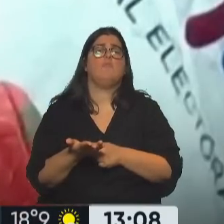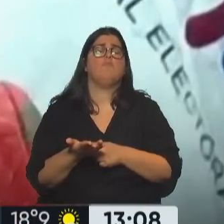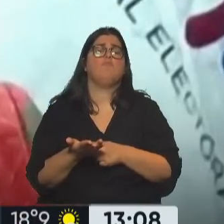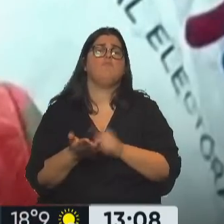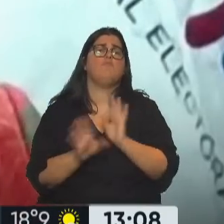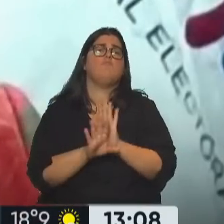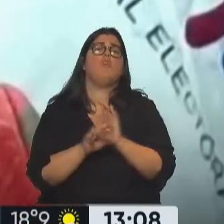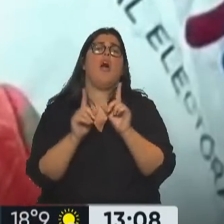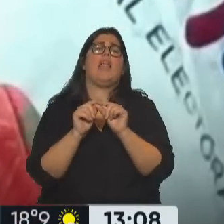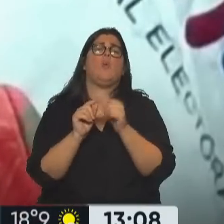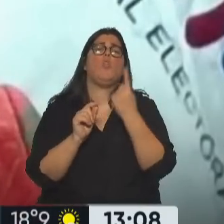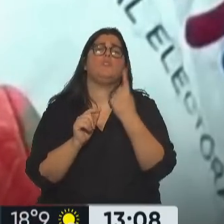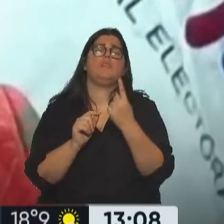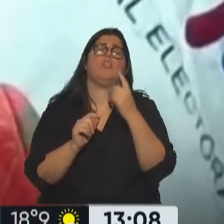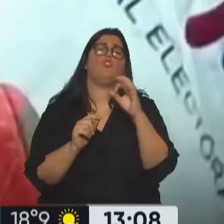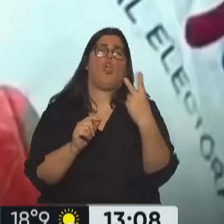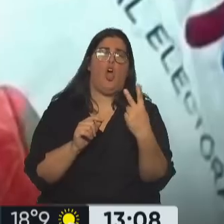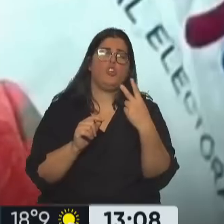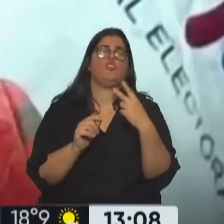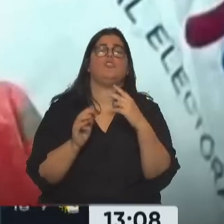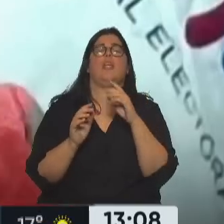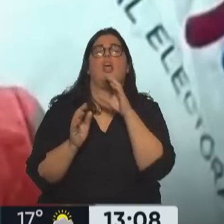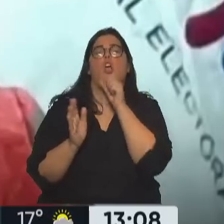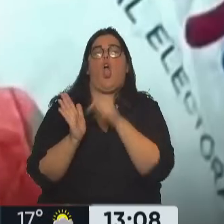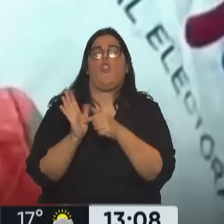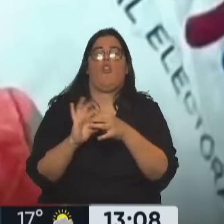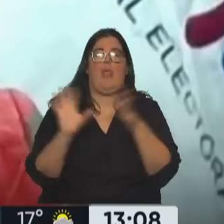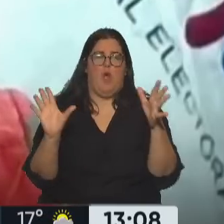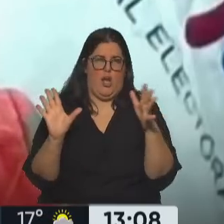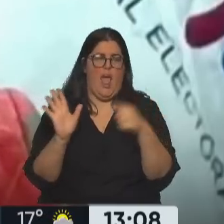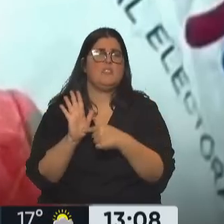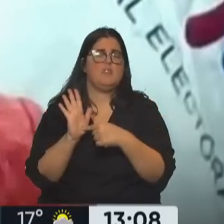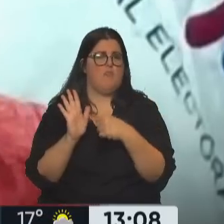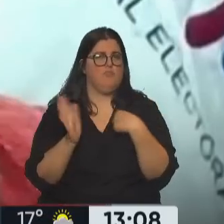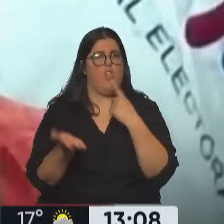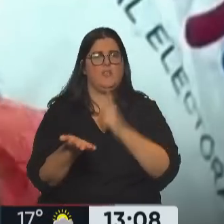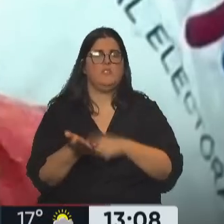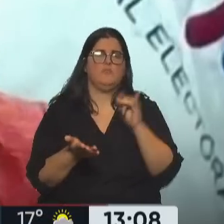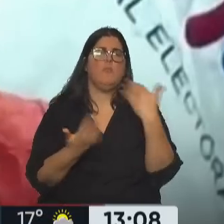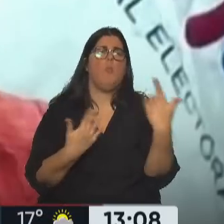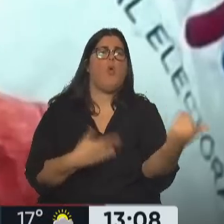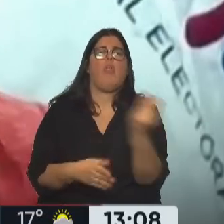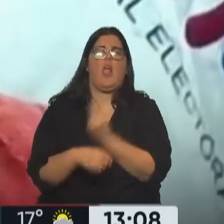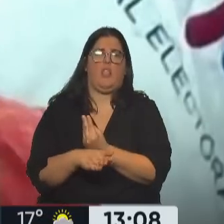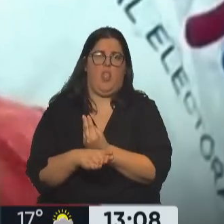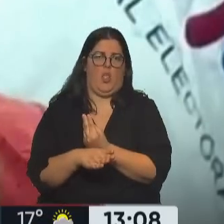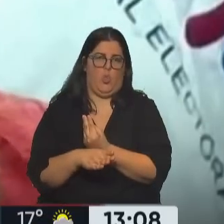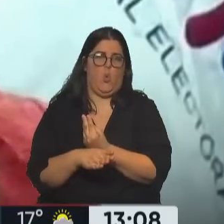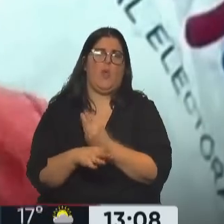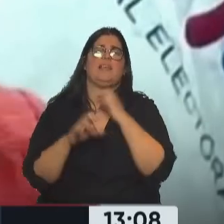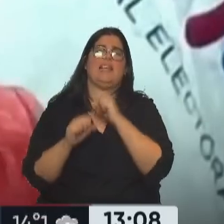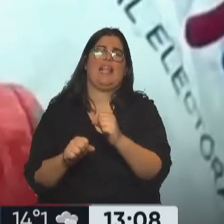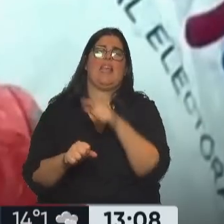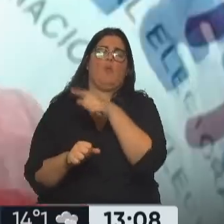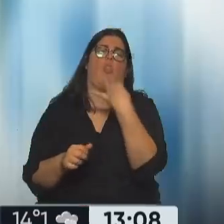amparada en el artículo 102 del Código de la Democracia, se dispone la inscripción y calificación de la candidatura. Señor secretario,